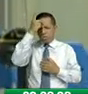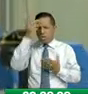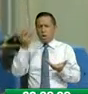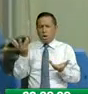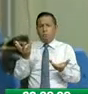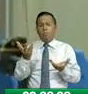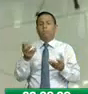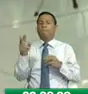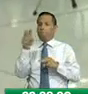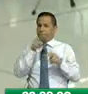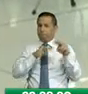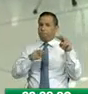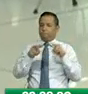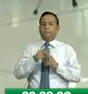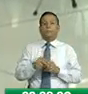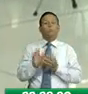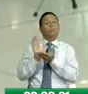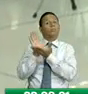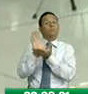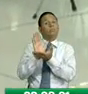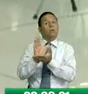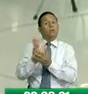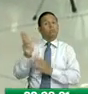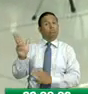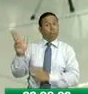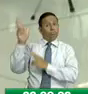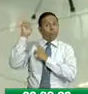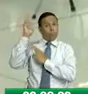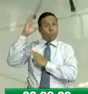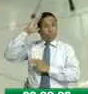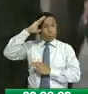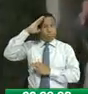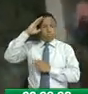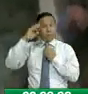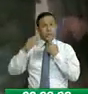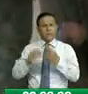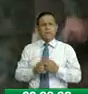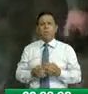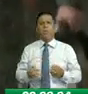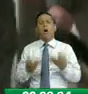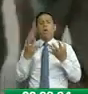Fuerzas Armadas registra cerca de 230 mil asegurados a escala nacional, informó